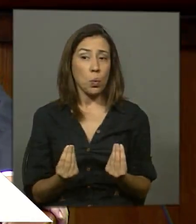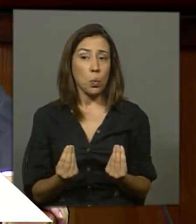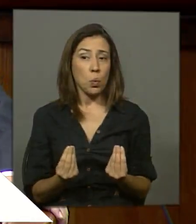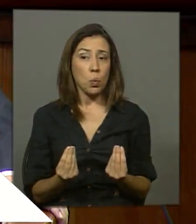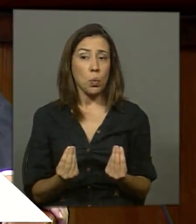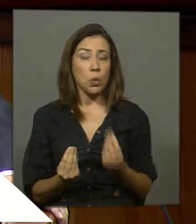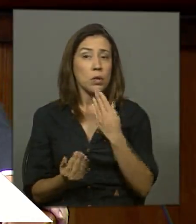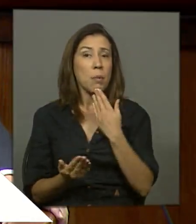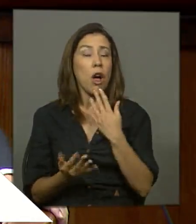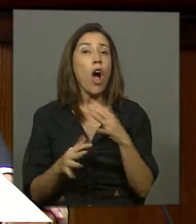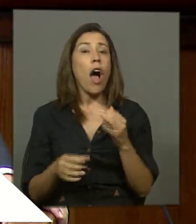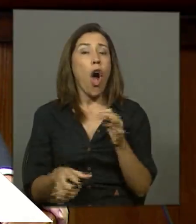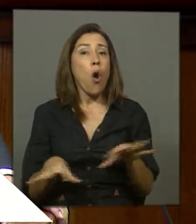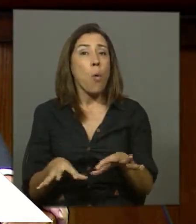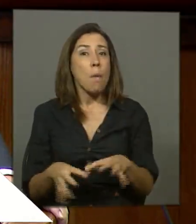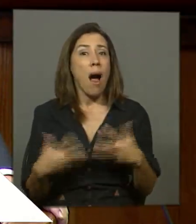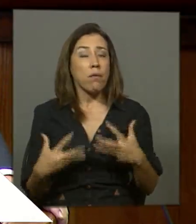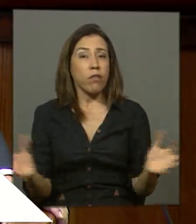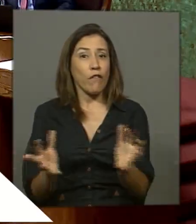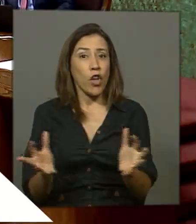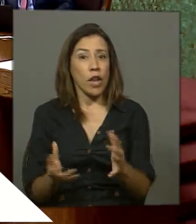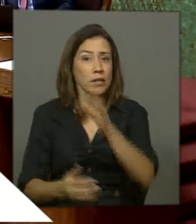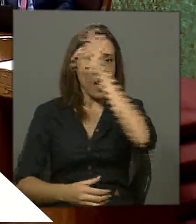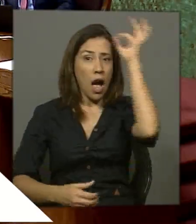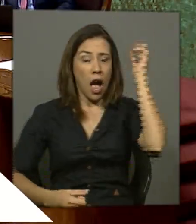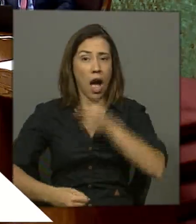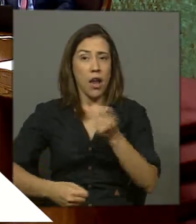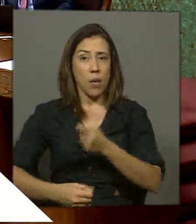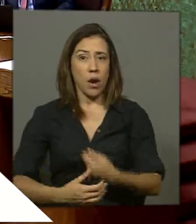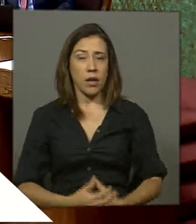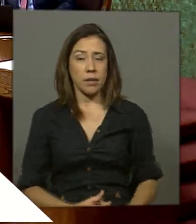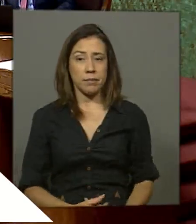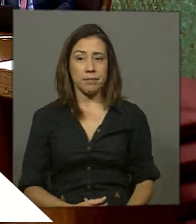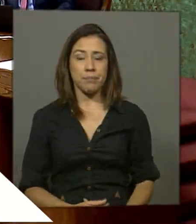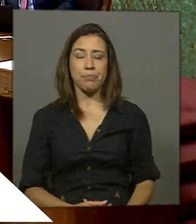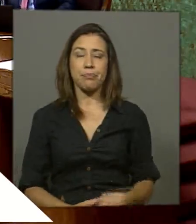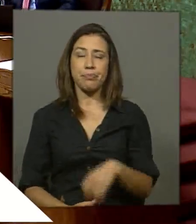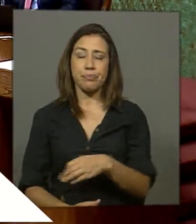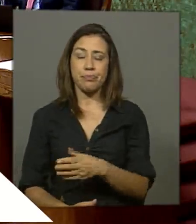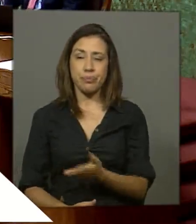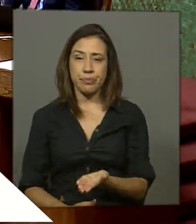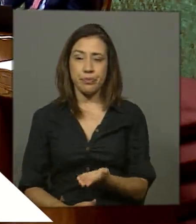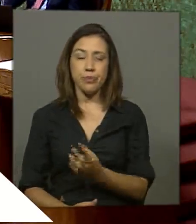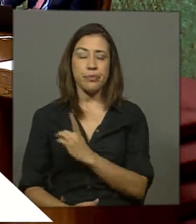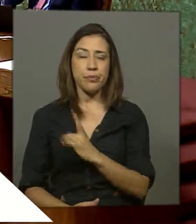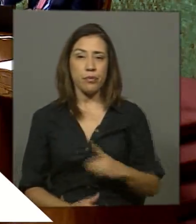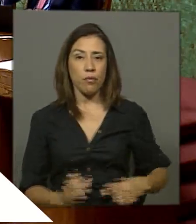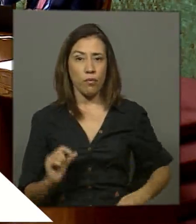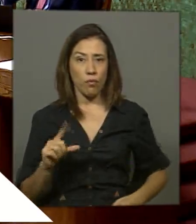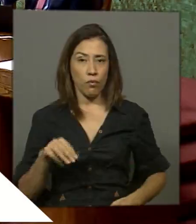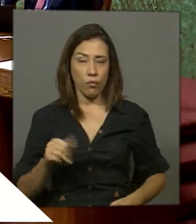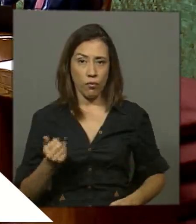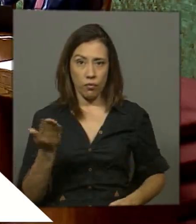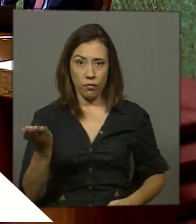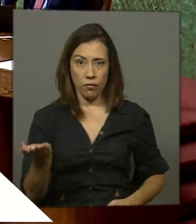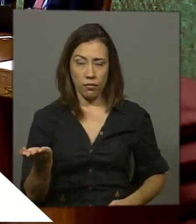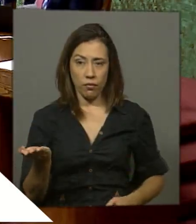emplean la violencia en la araucanía graas señor ministro diputado seor